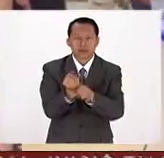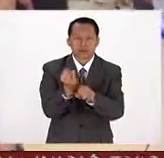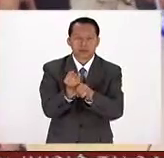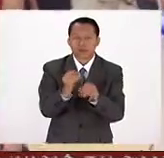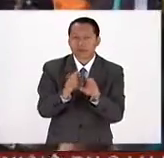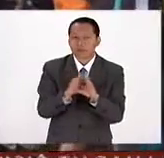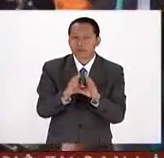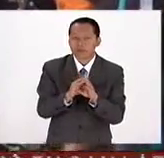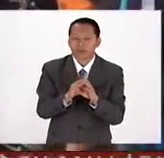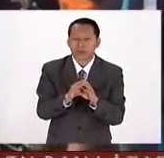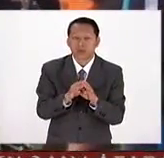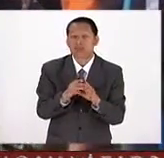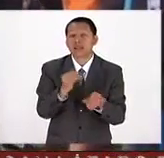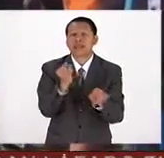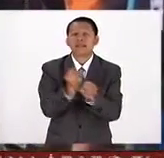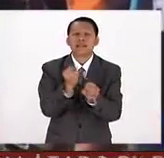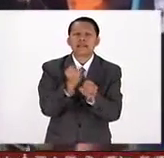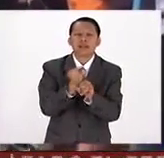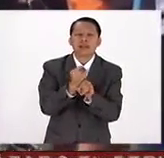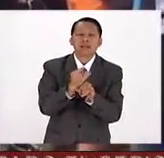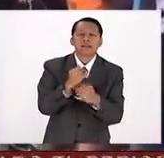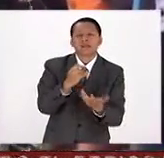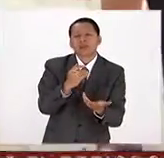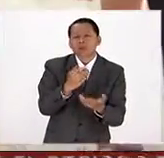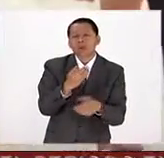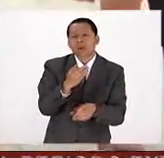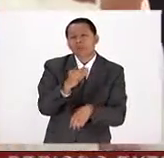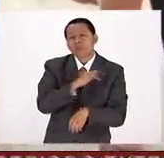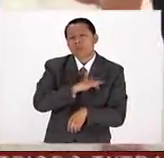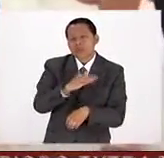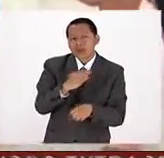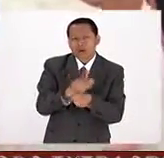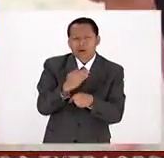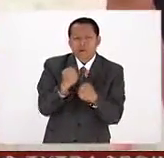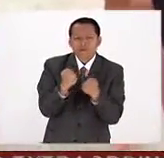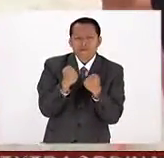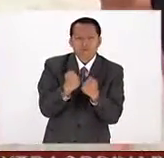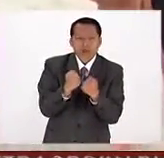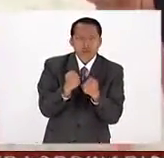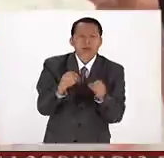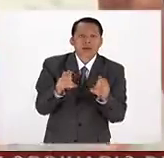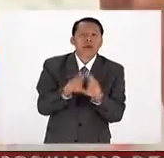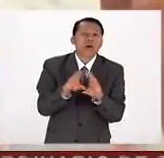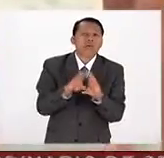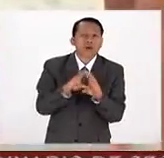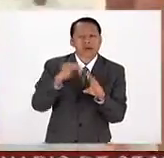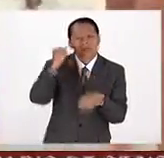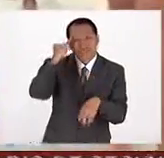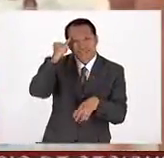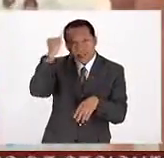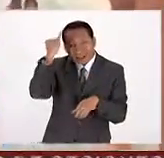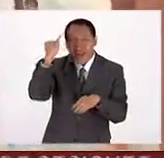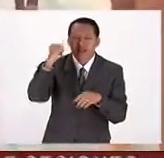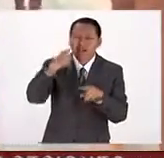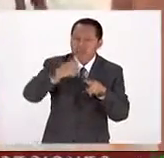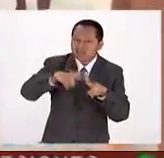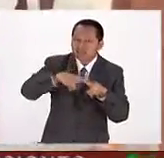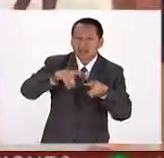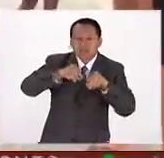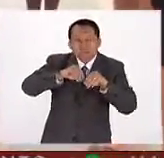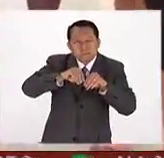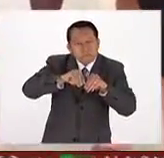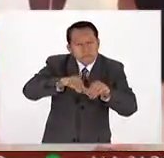solamente es un arma ahora poderosísima que expande ideologías que difícilmente se pueden